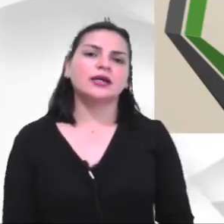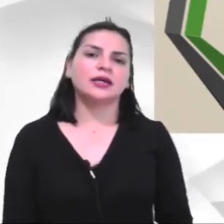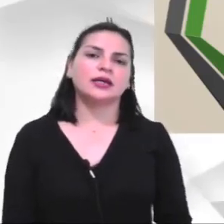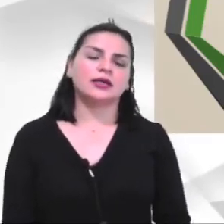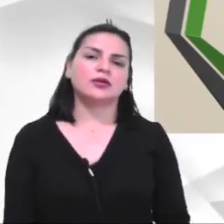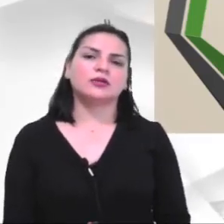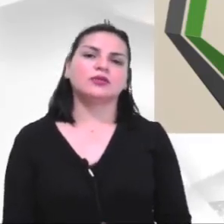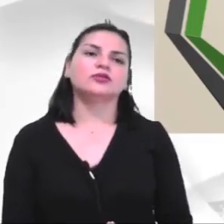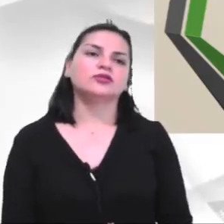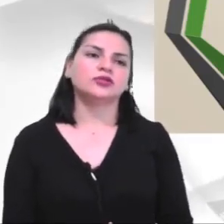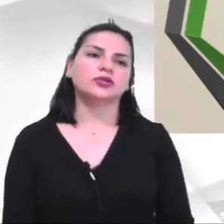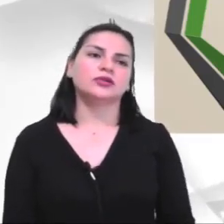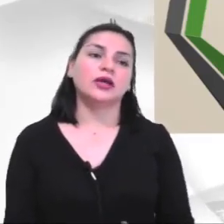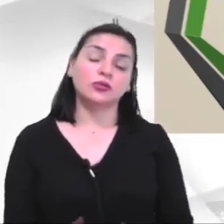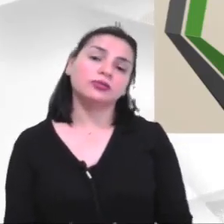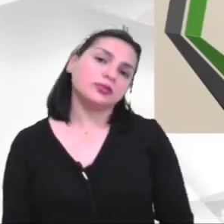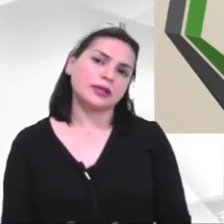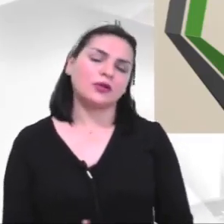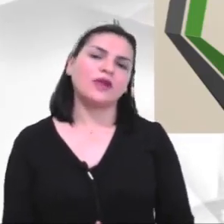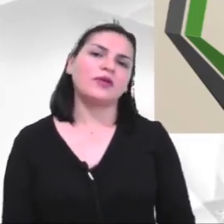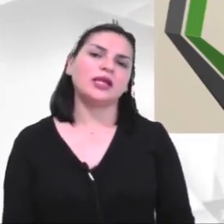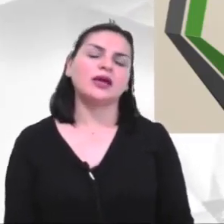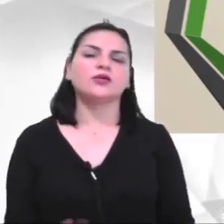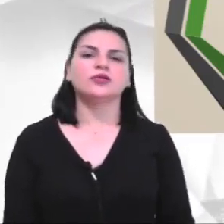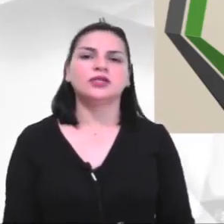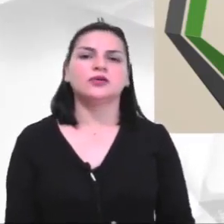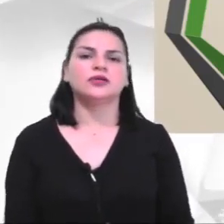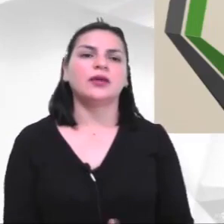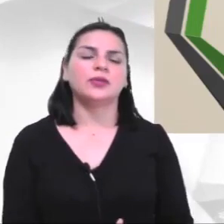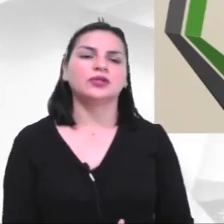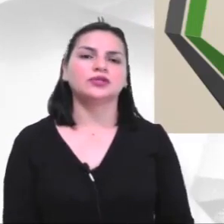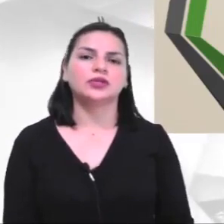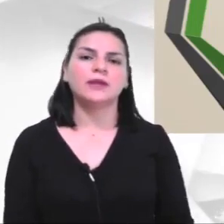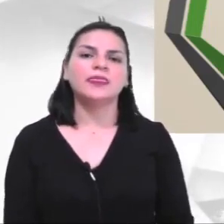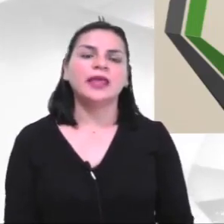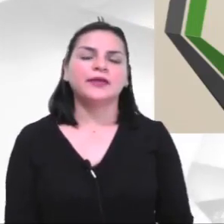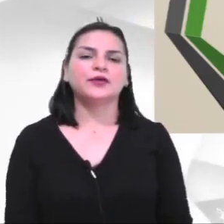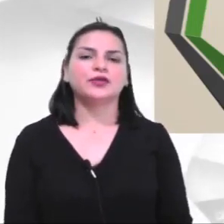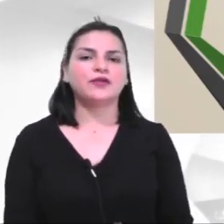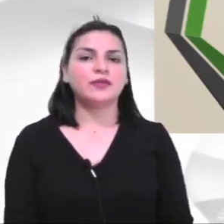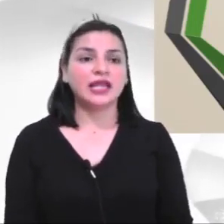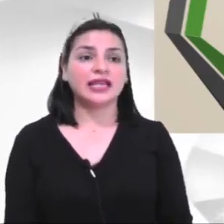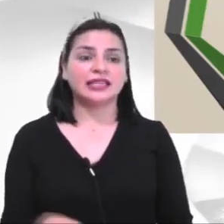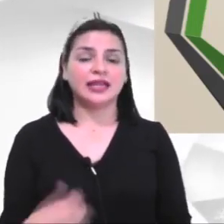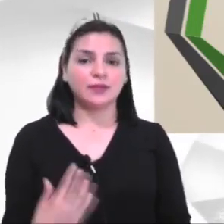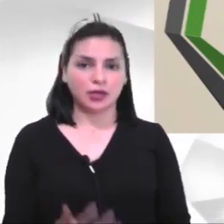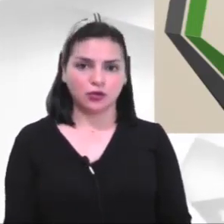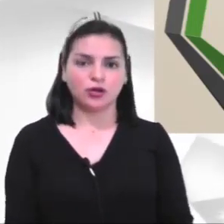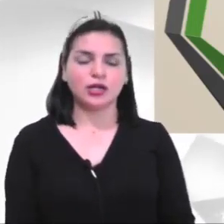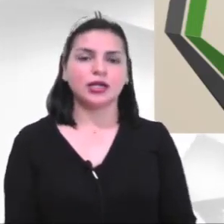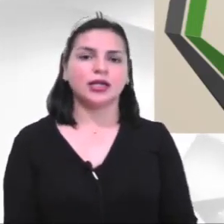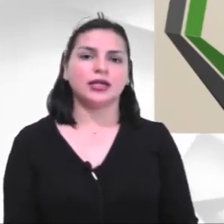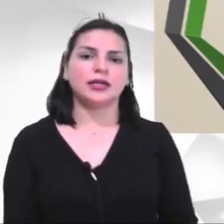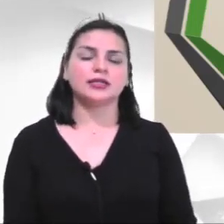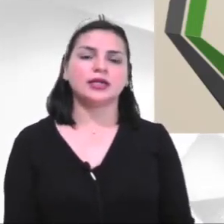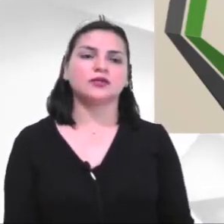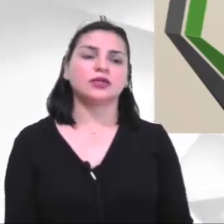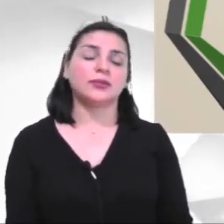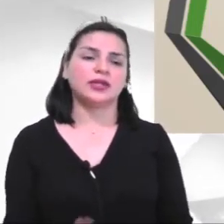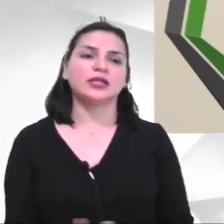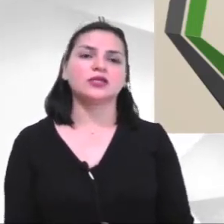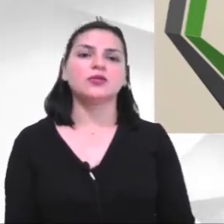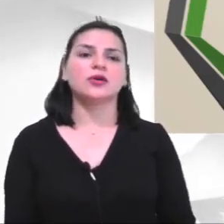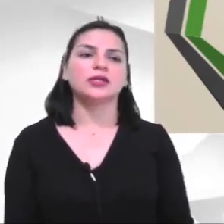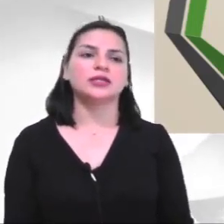persona conoció, de una familia conoce a otra persona de otra familia que tiene mejor estrato,